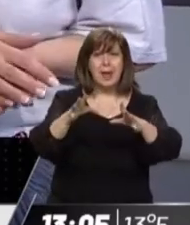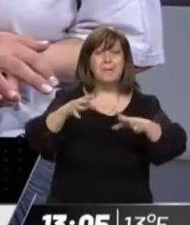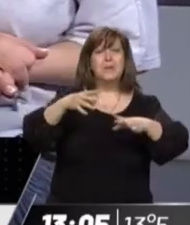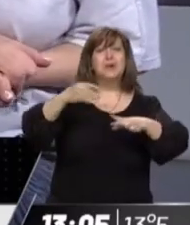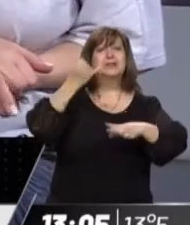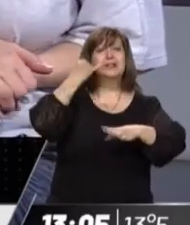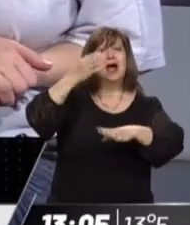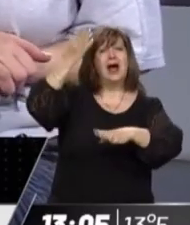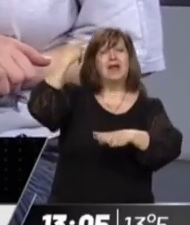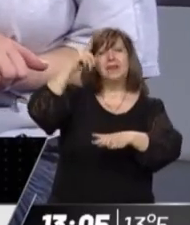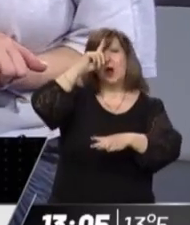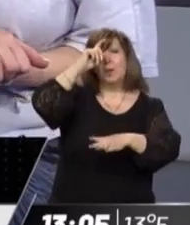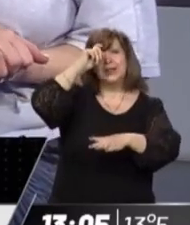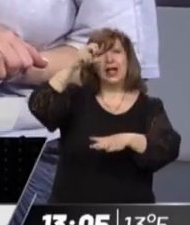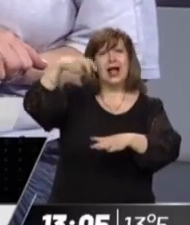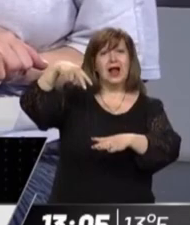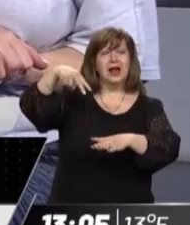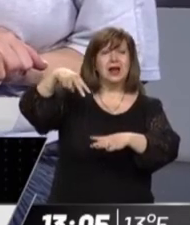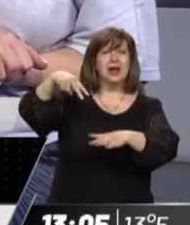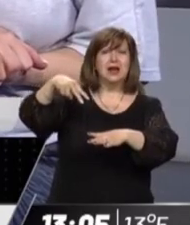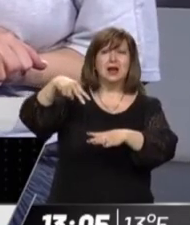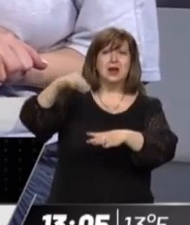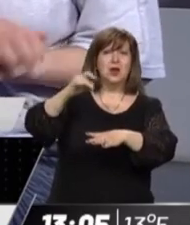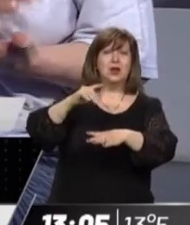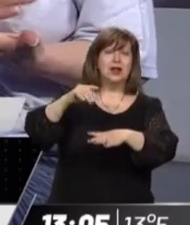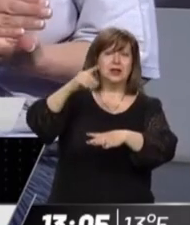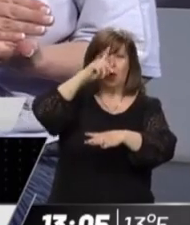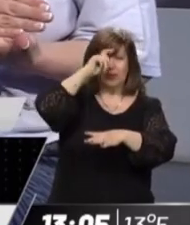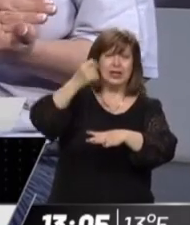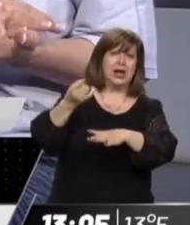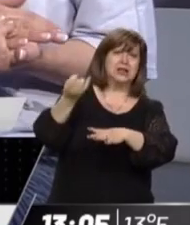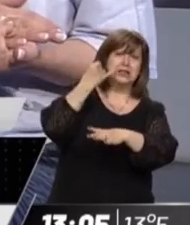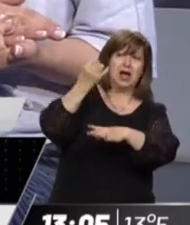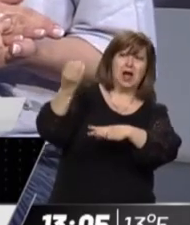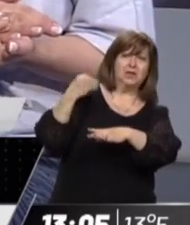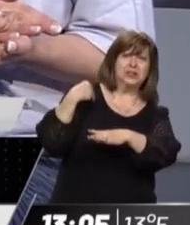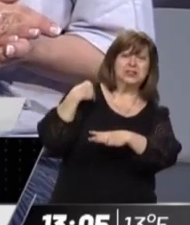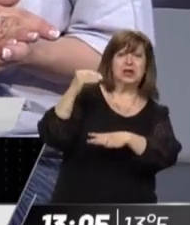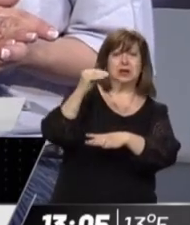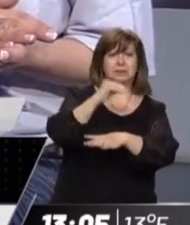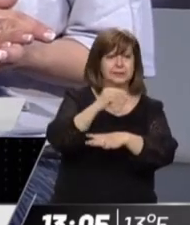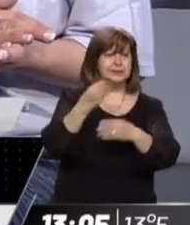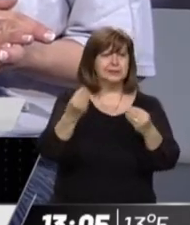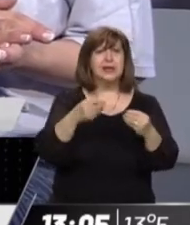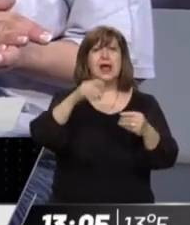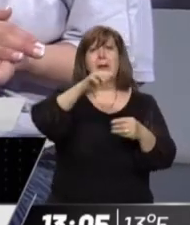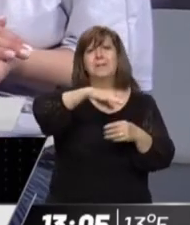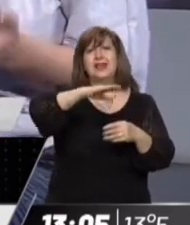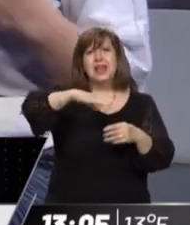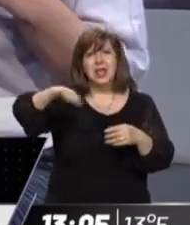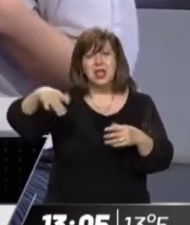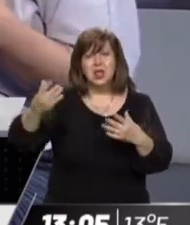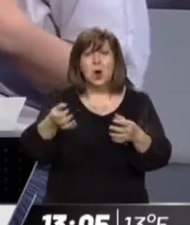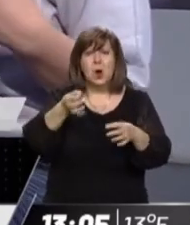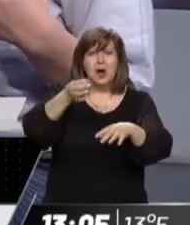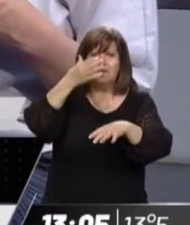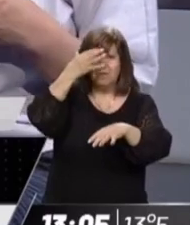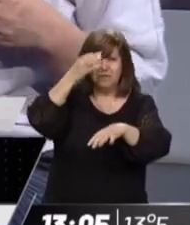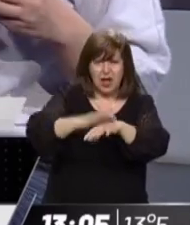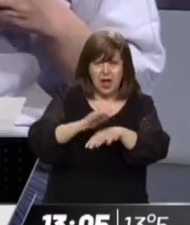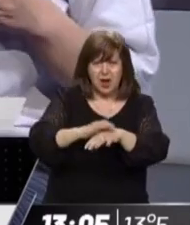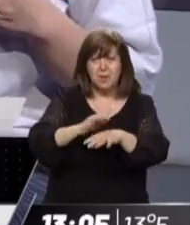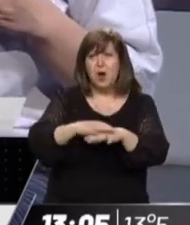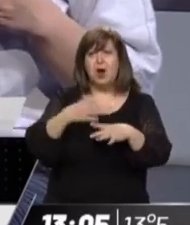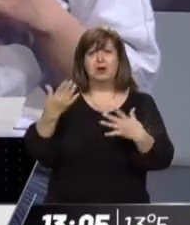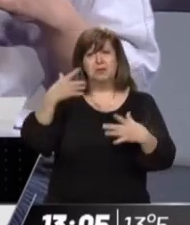caso en el basural que daba cuenta de medicamentos vencidos y esto llevaba a muchas personas a consumirlos. Y a partir